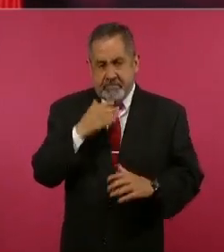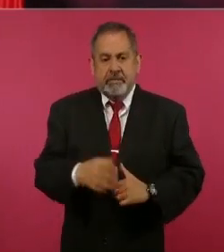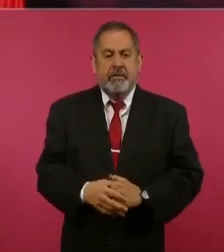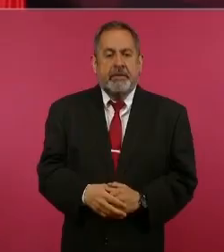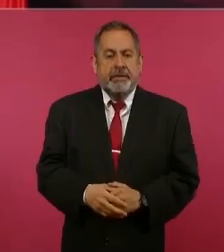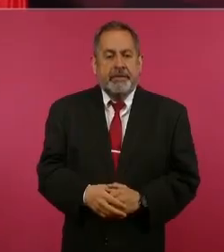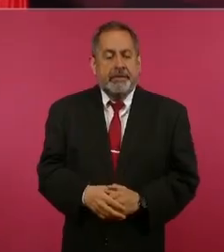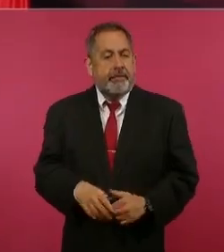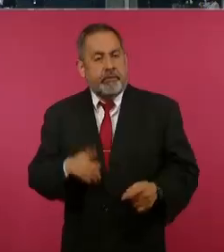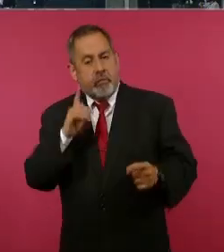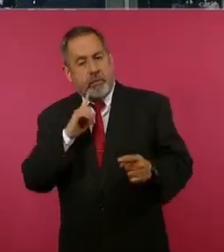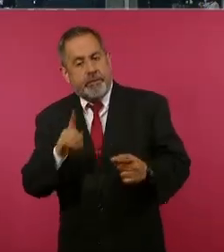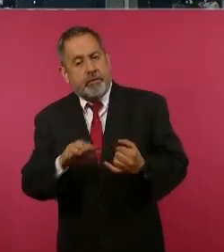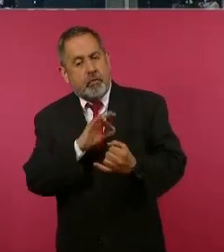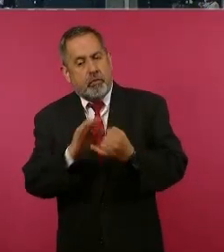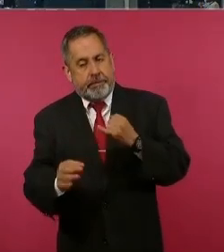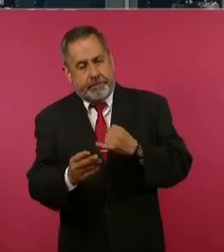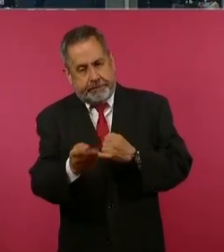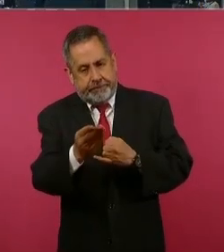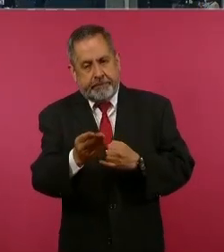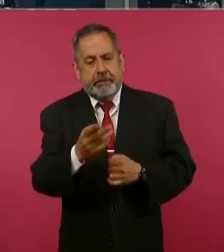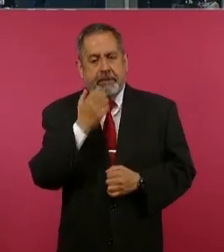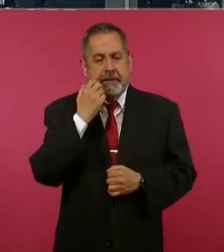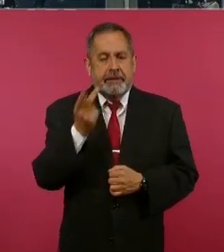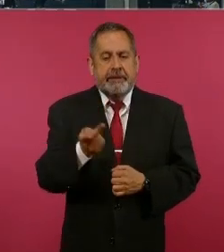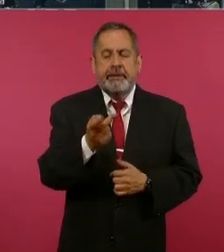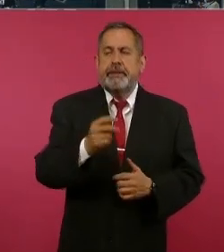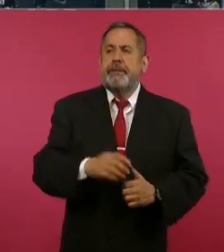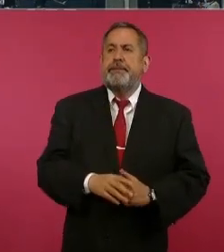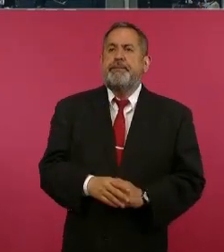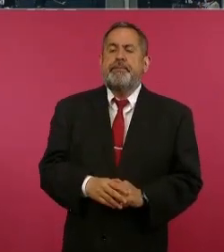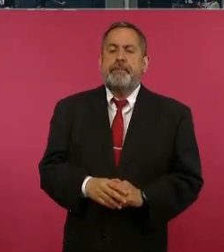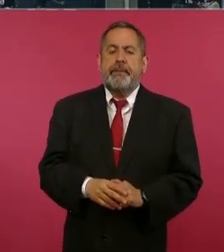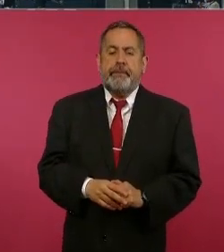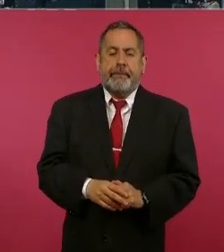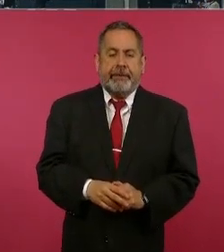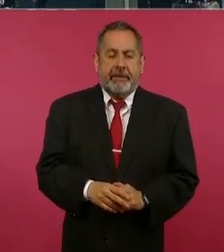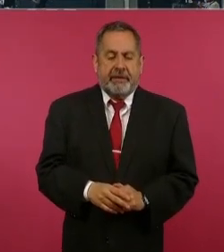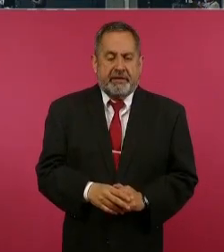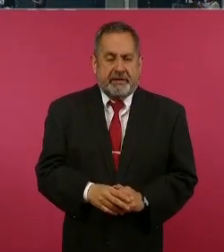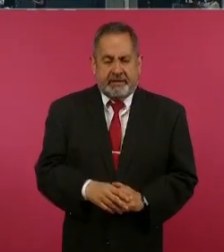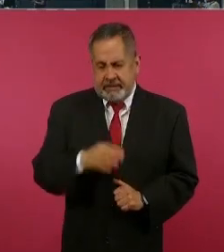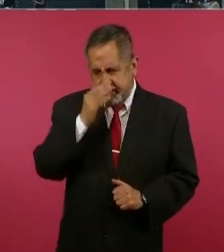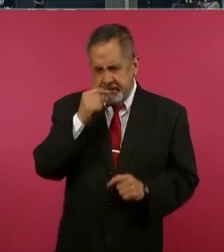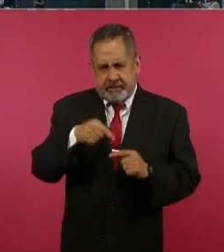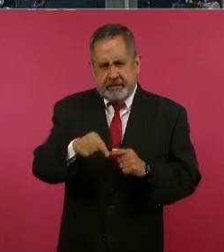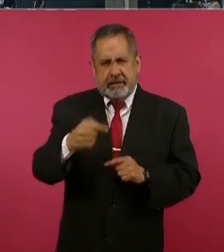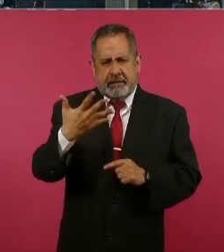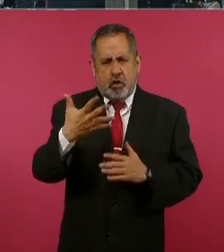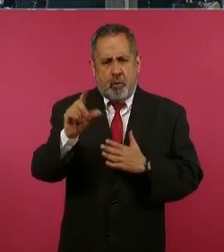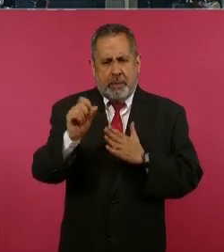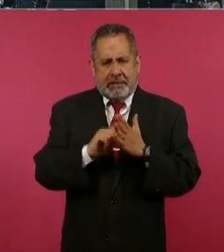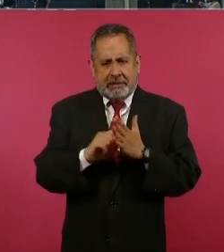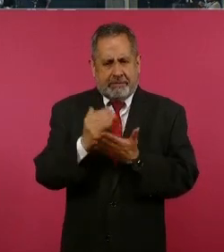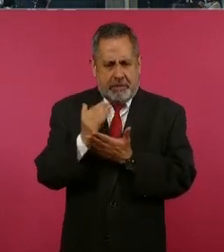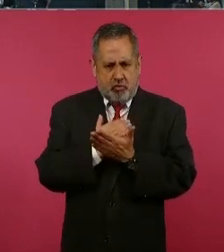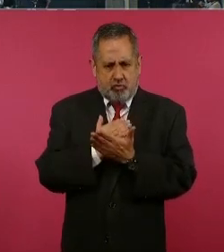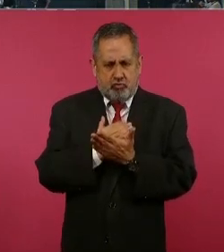Señor, finalmente quisiera preguntarle, pues ya estamos a menos de 5 meses